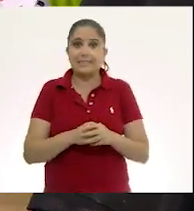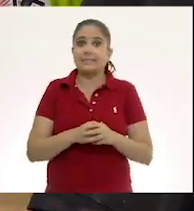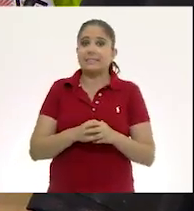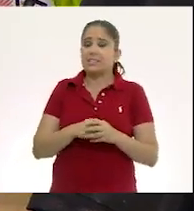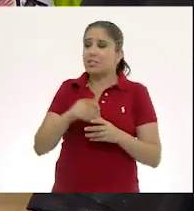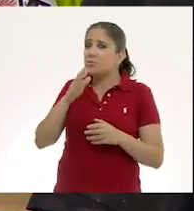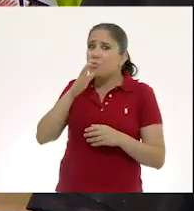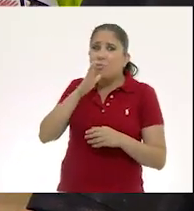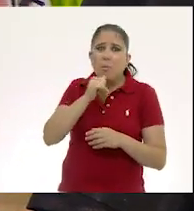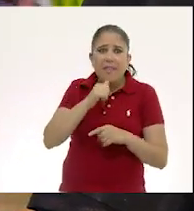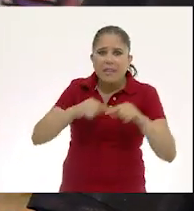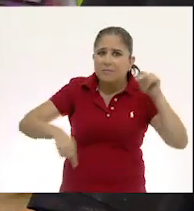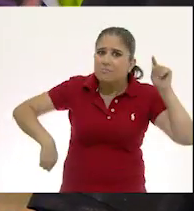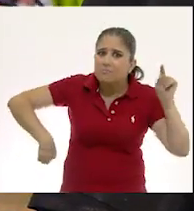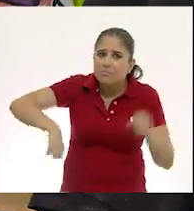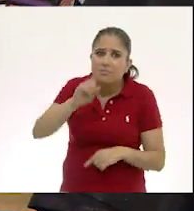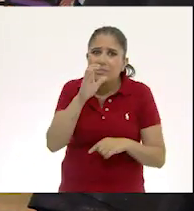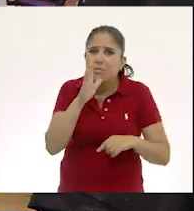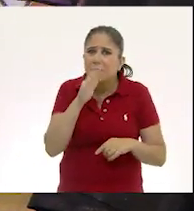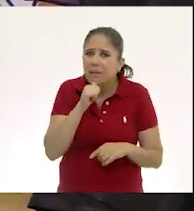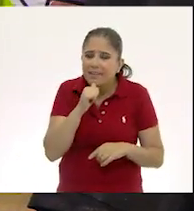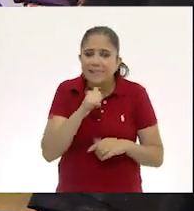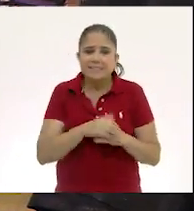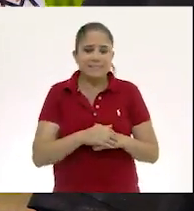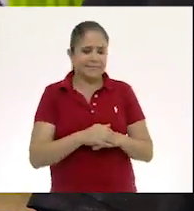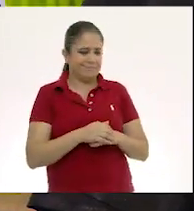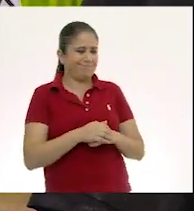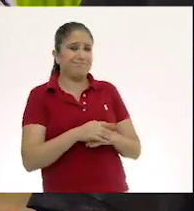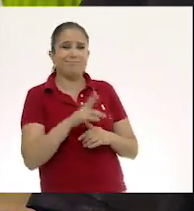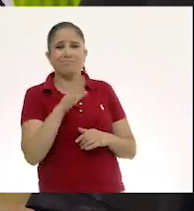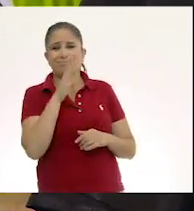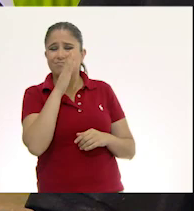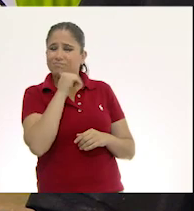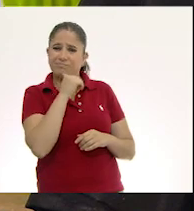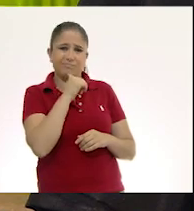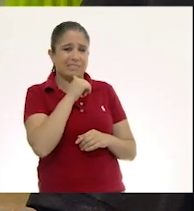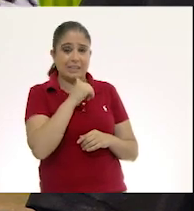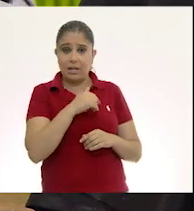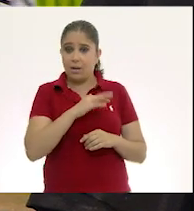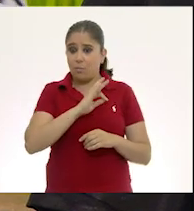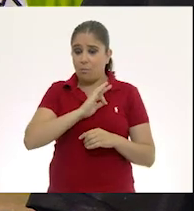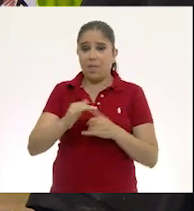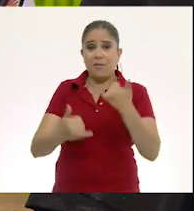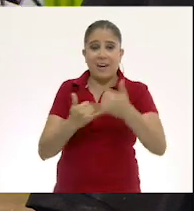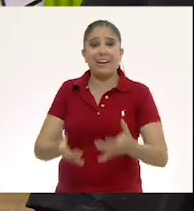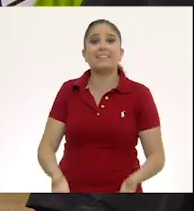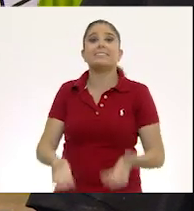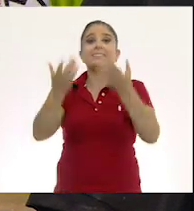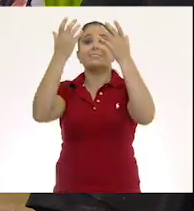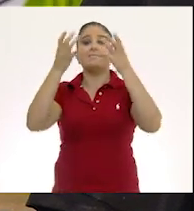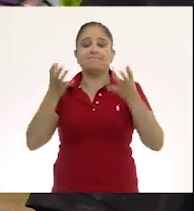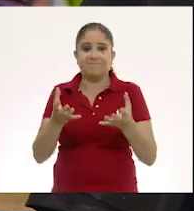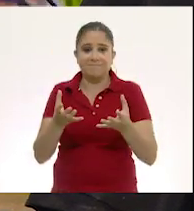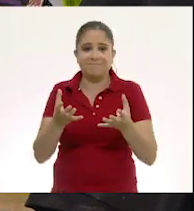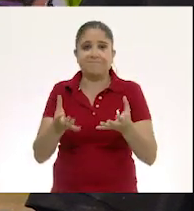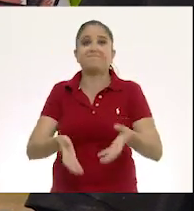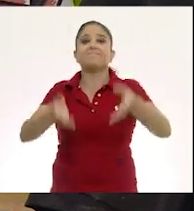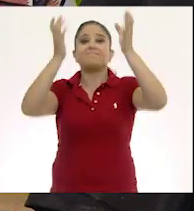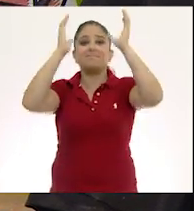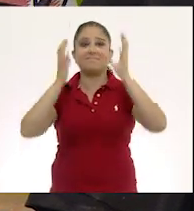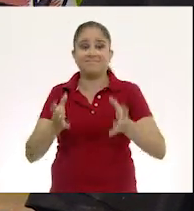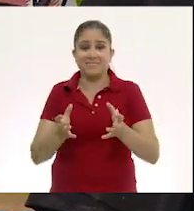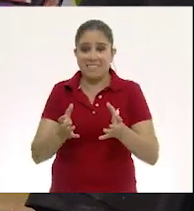puedes patear tu balón? No. Puedo jugar a lanzarlo y atraparlo. ¿Qué les